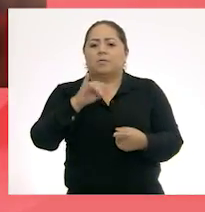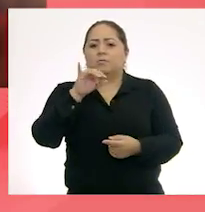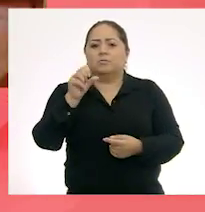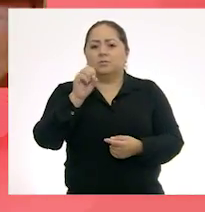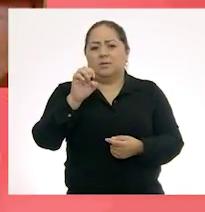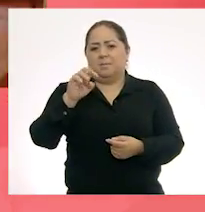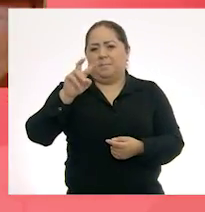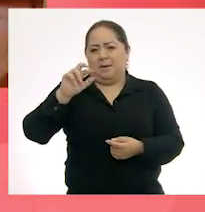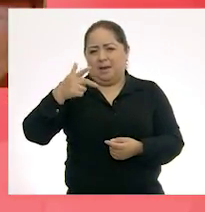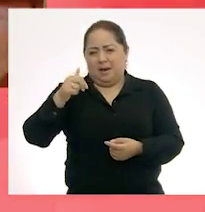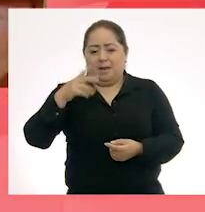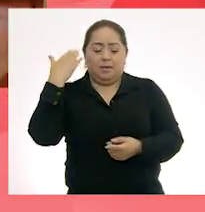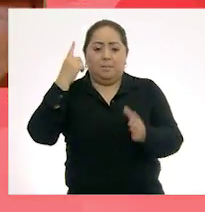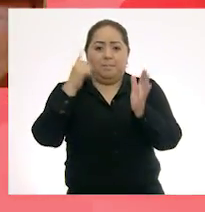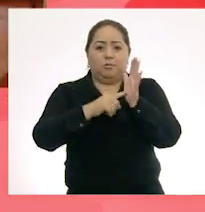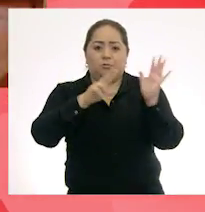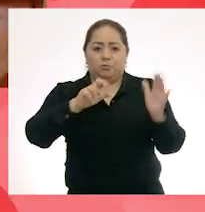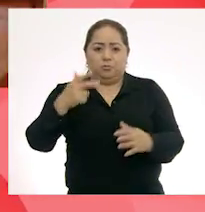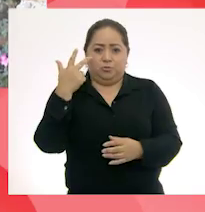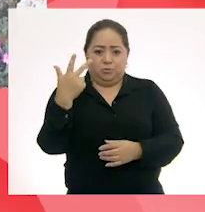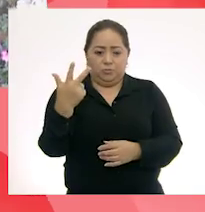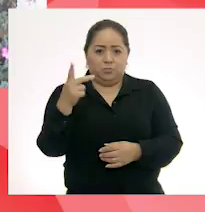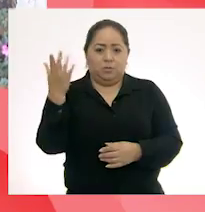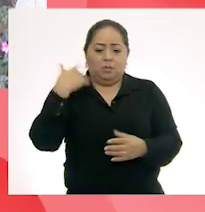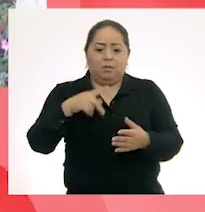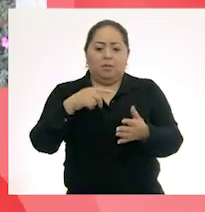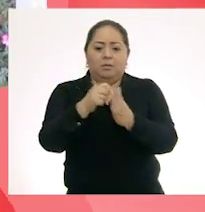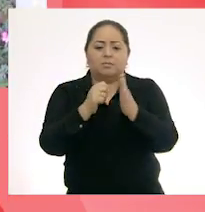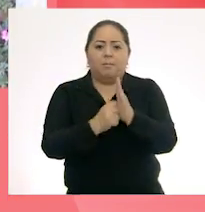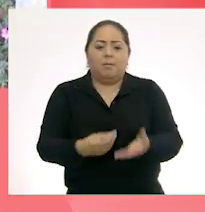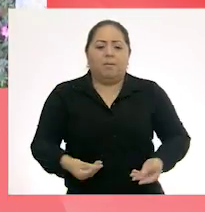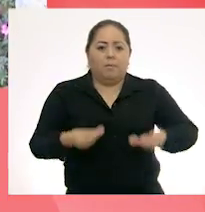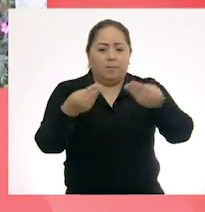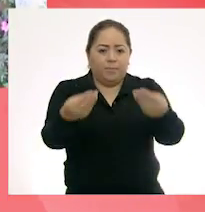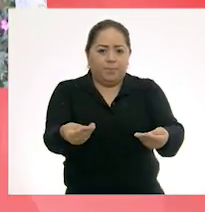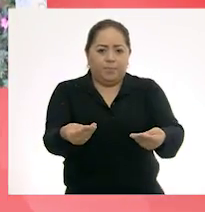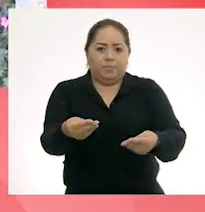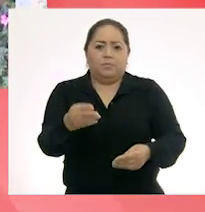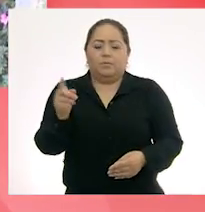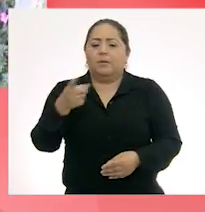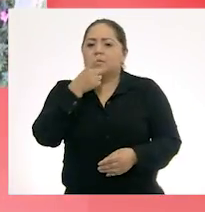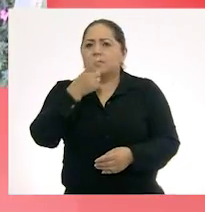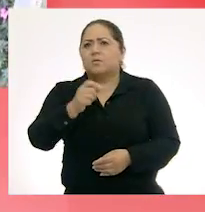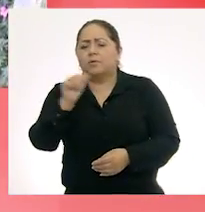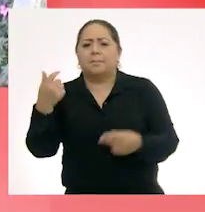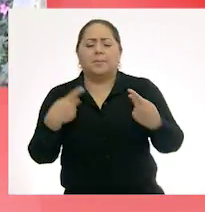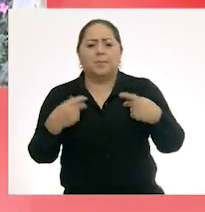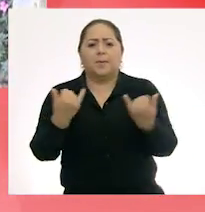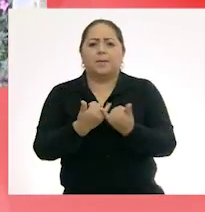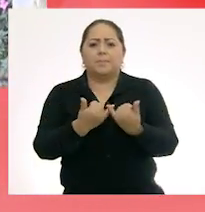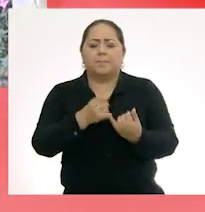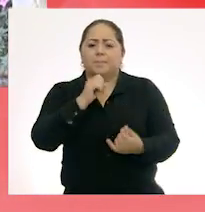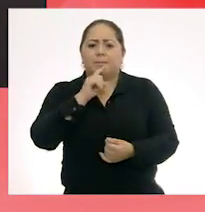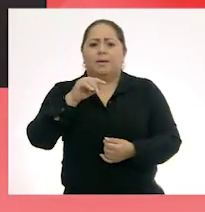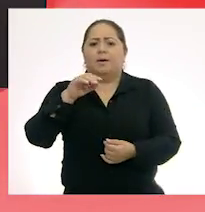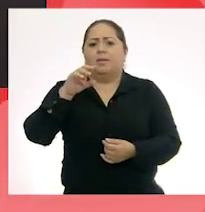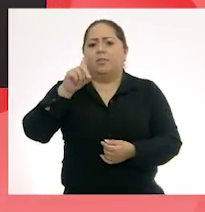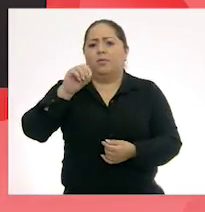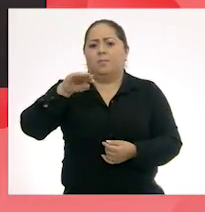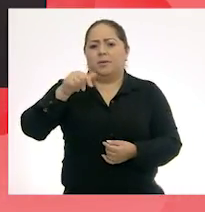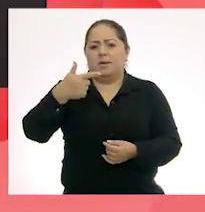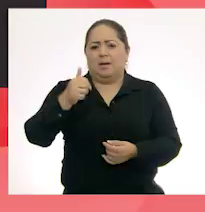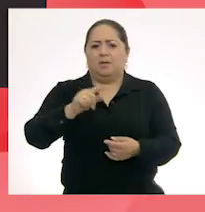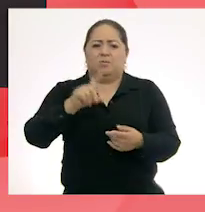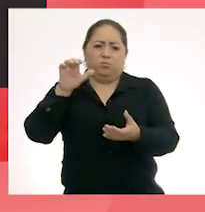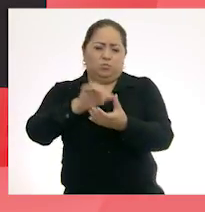Josefa Vergara, que en 1808 la deja en su testamento. Mencionamos también a doña Dominga Cabrera, viuda del